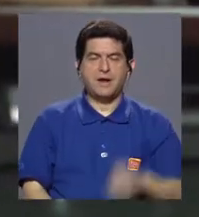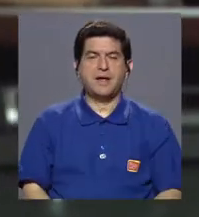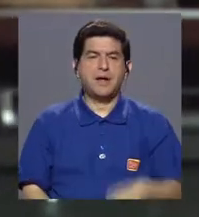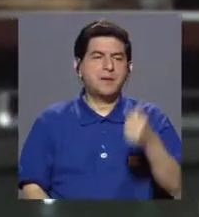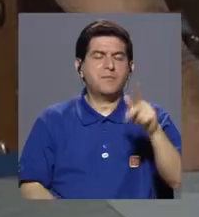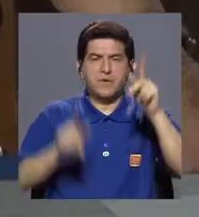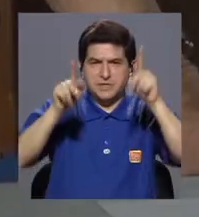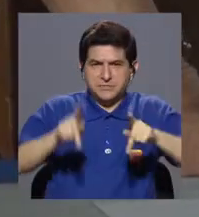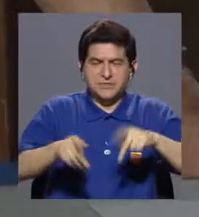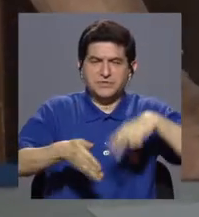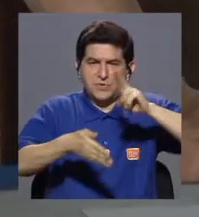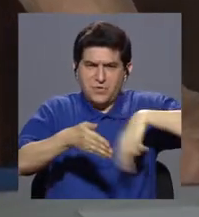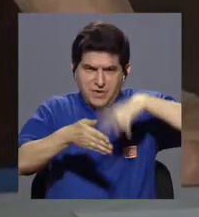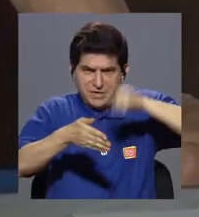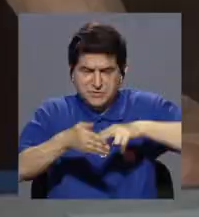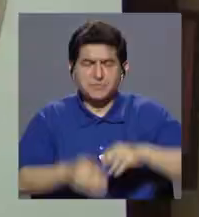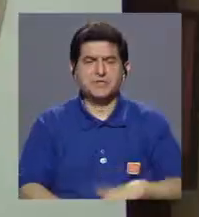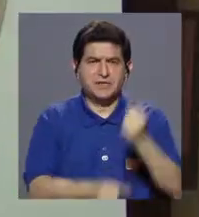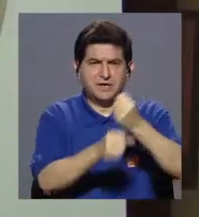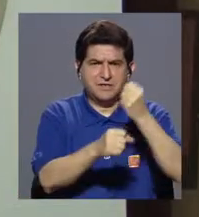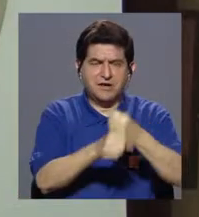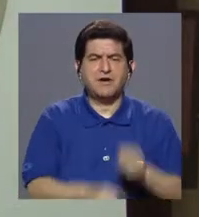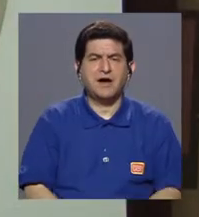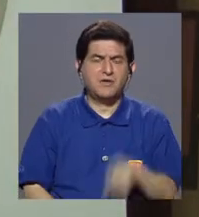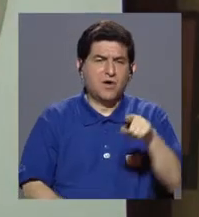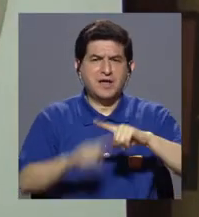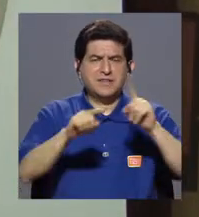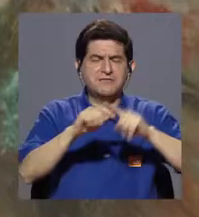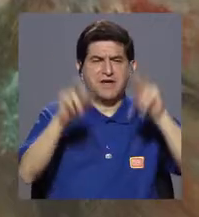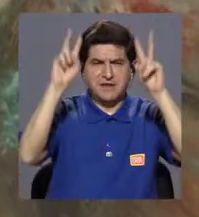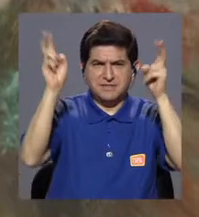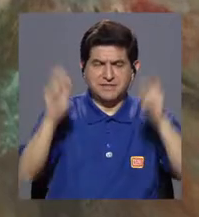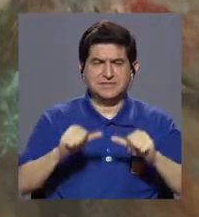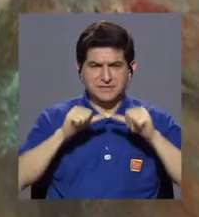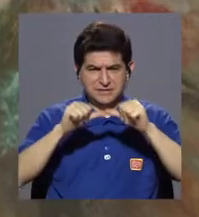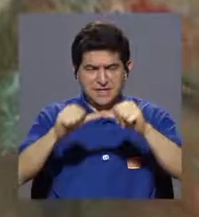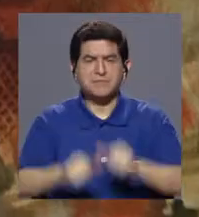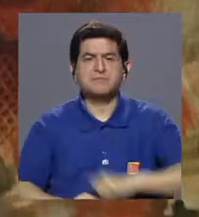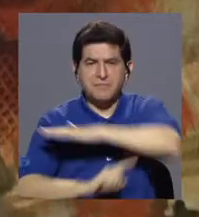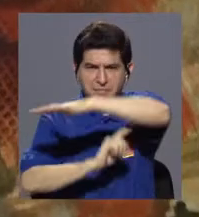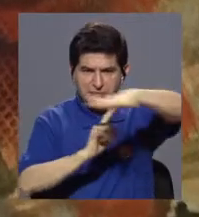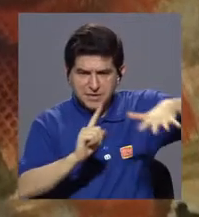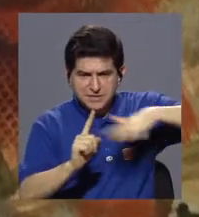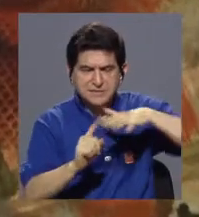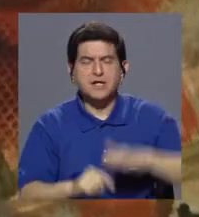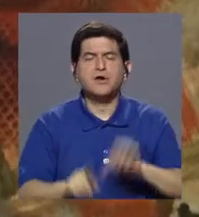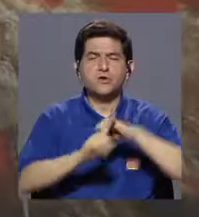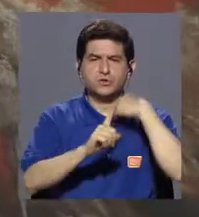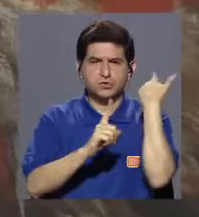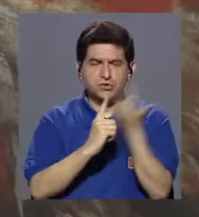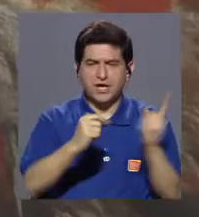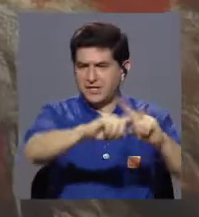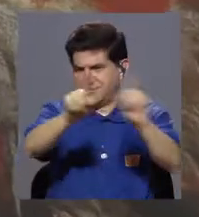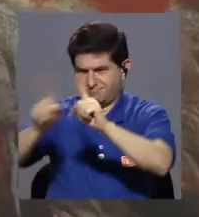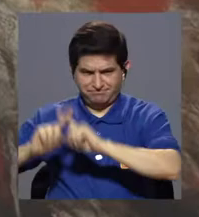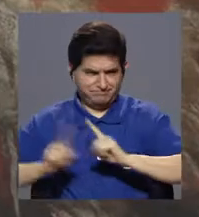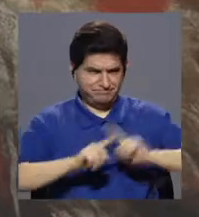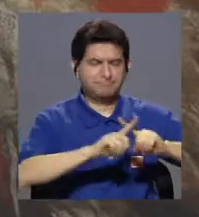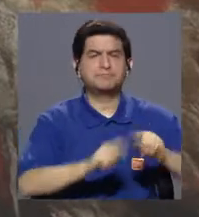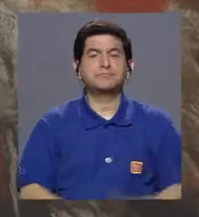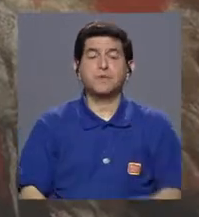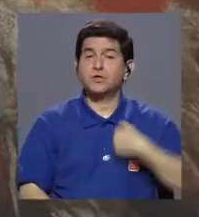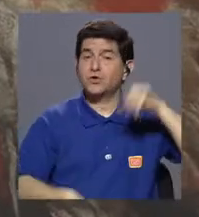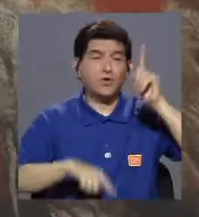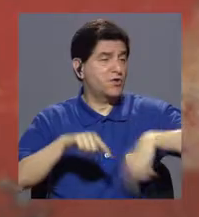las pocas artistas que pintó gran parte de sus obras en series temáticas, basadas en el entorno o conflictos sociales.